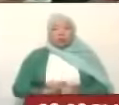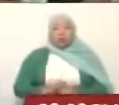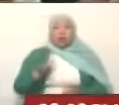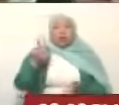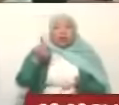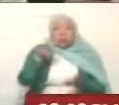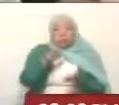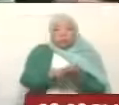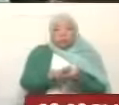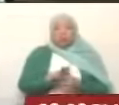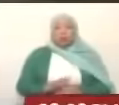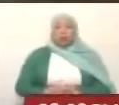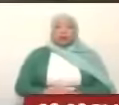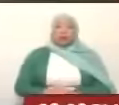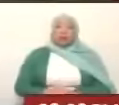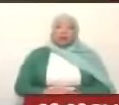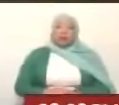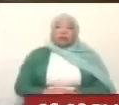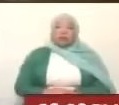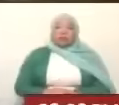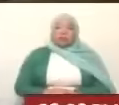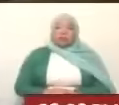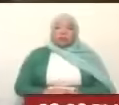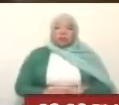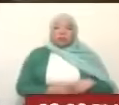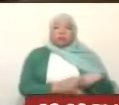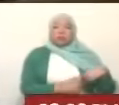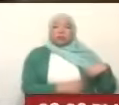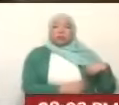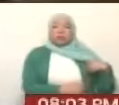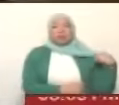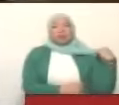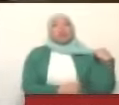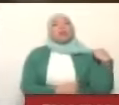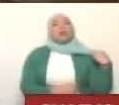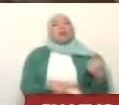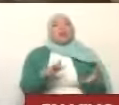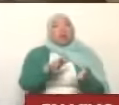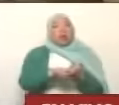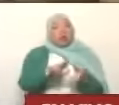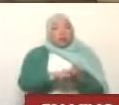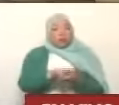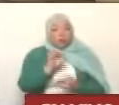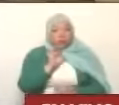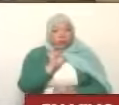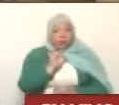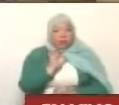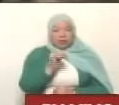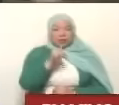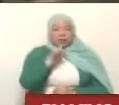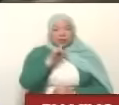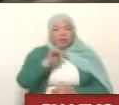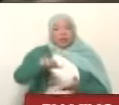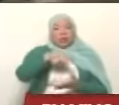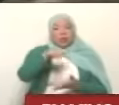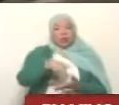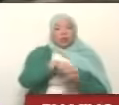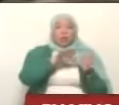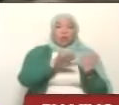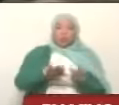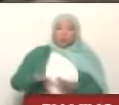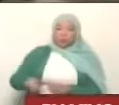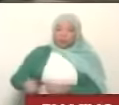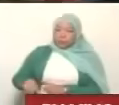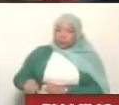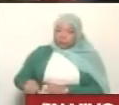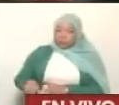¿Aprobado? ¿Tiene alguna opinión? Aprobado, nada más. Bueno, presidente, esas eran las noticias nacionales. Vamos ahora a